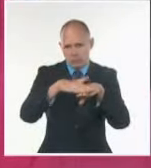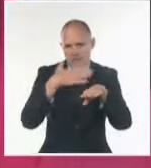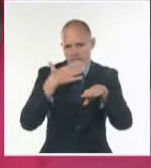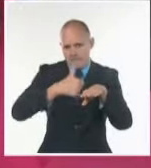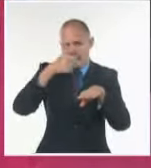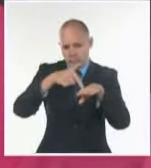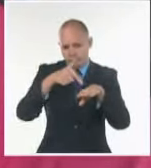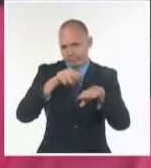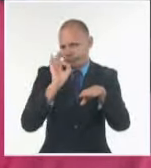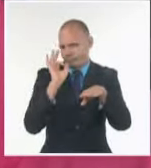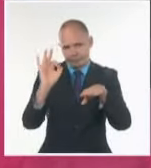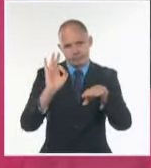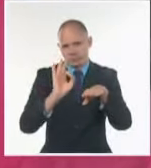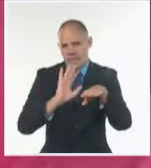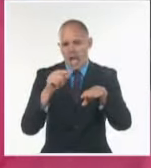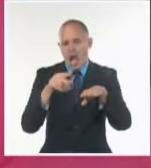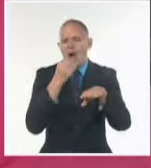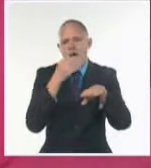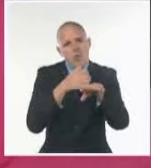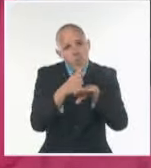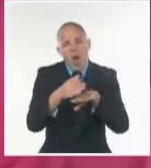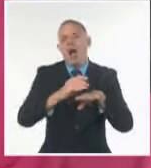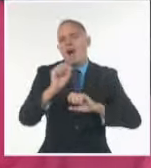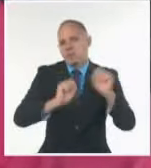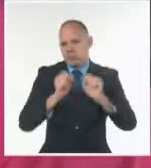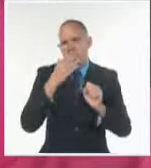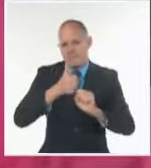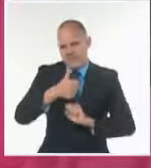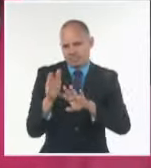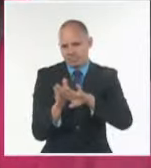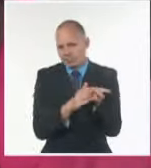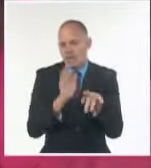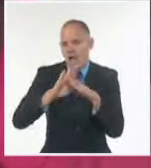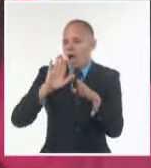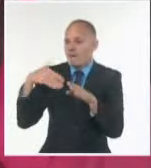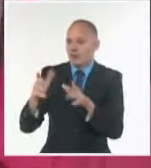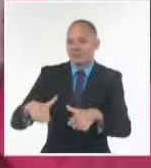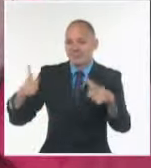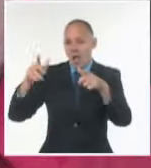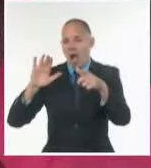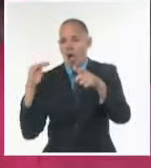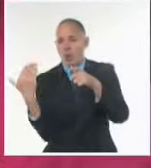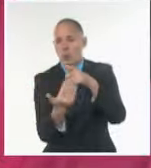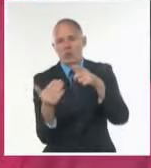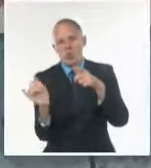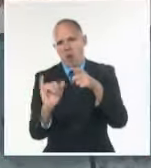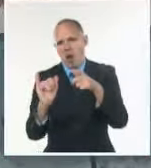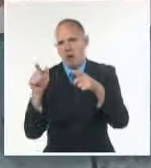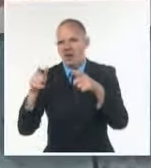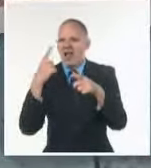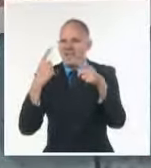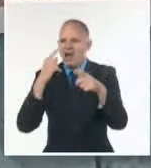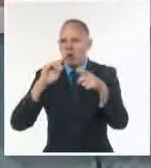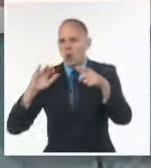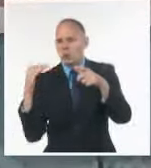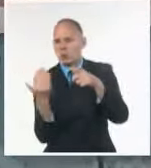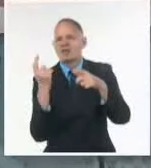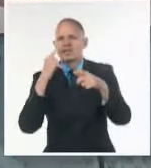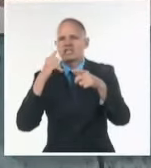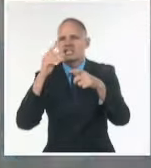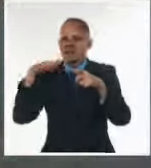perfectas condiciones para seguir su explotación. Igual que en la parte exterior también se ha cambiado mucha parte de la insulación